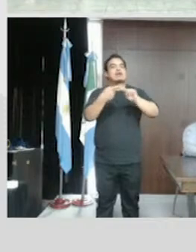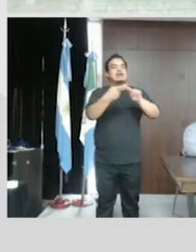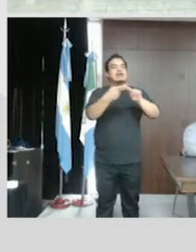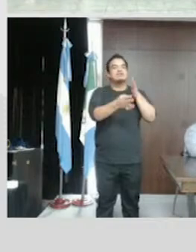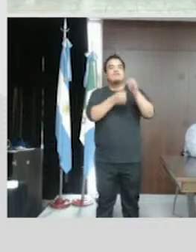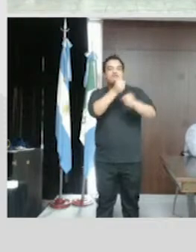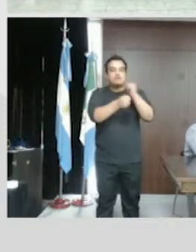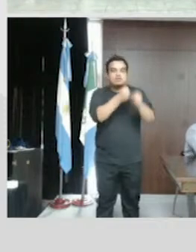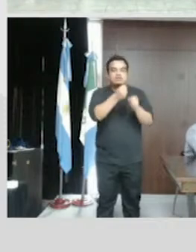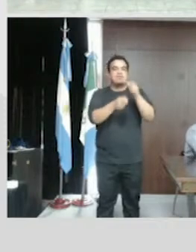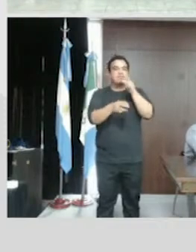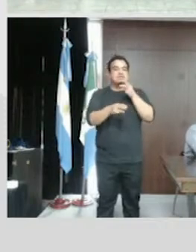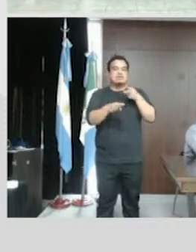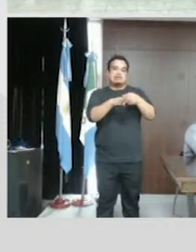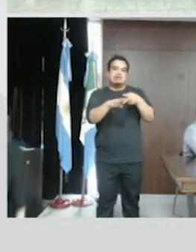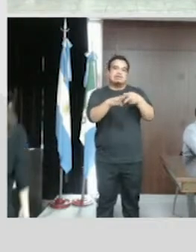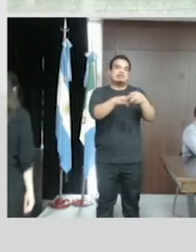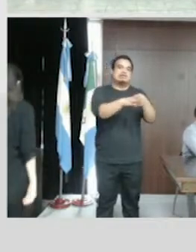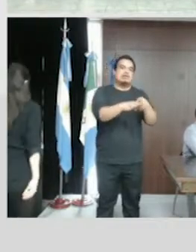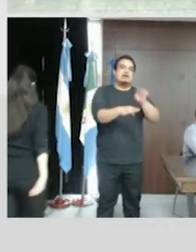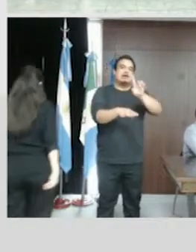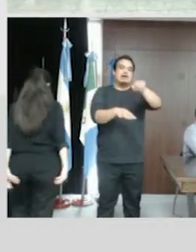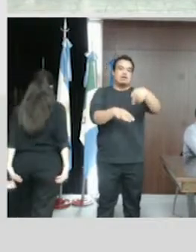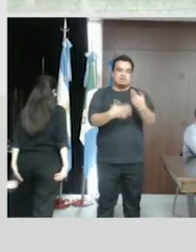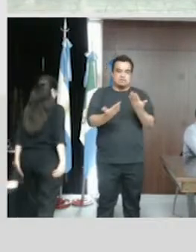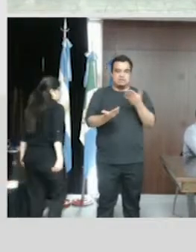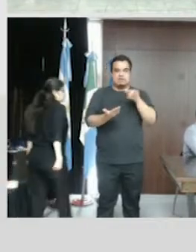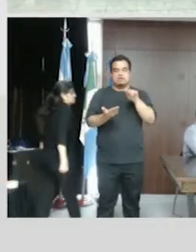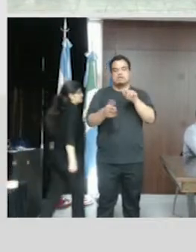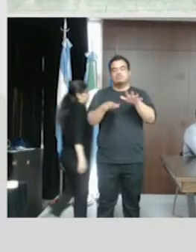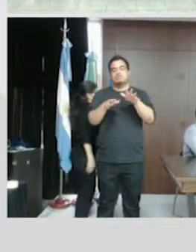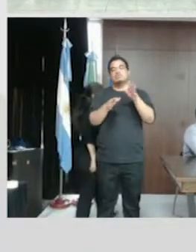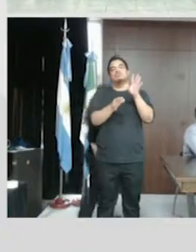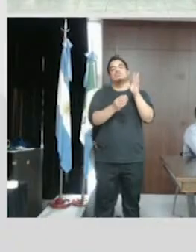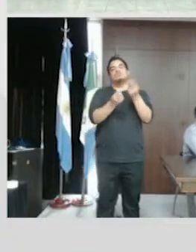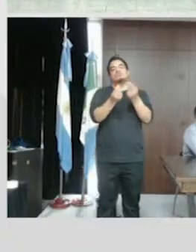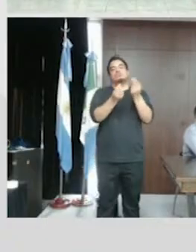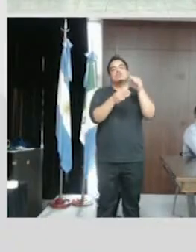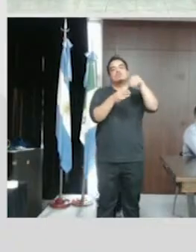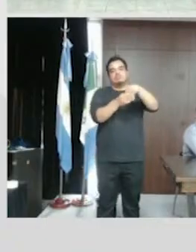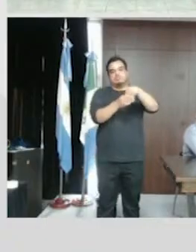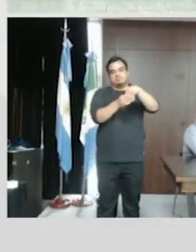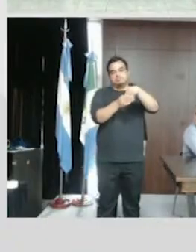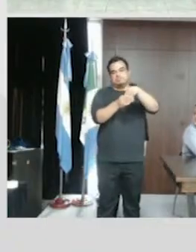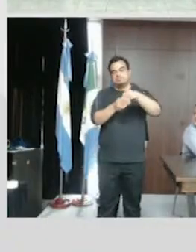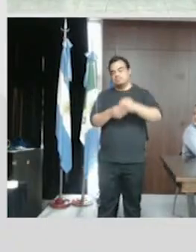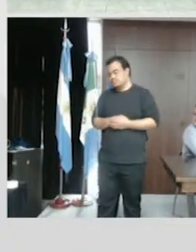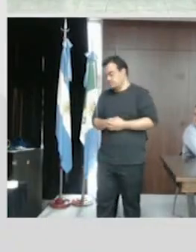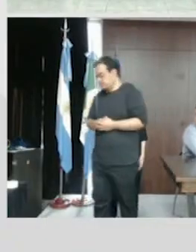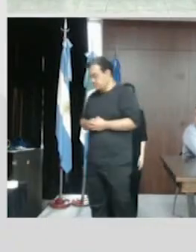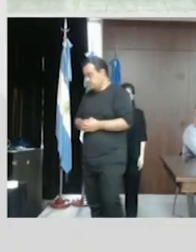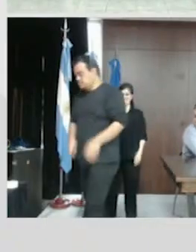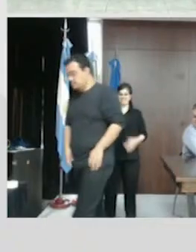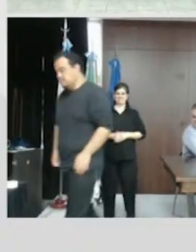interrumpiendo debido a lo que ya conocemos como depósitos de sustancias que no deberían estar en determinadas zonas,